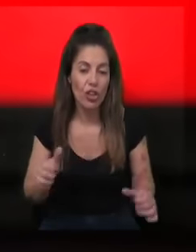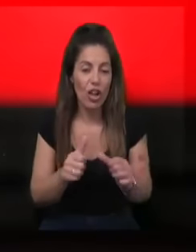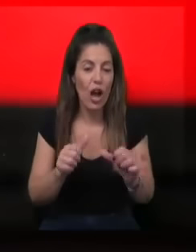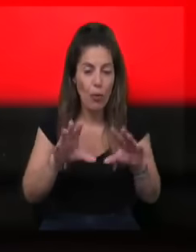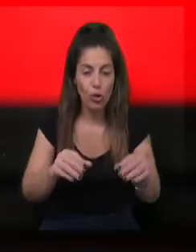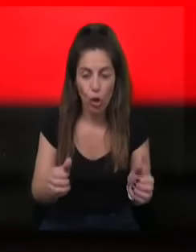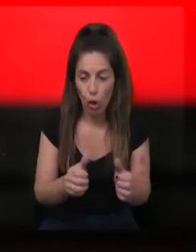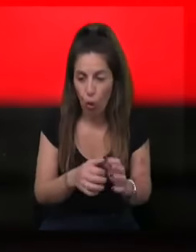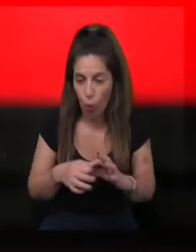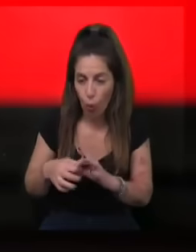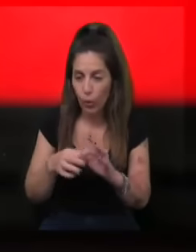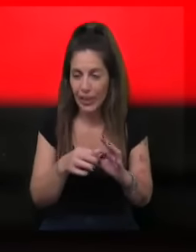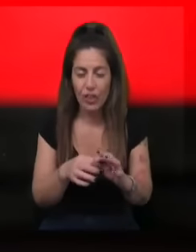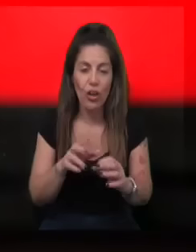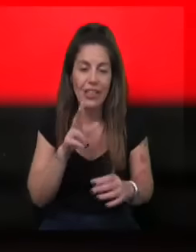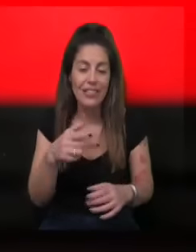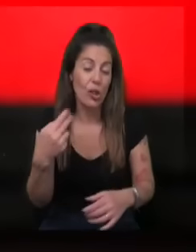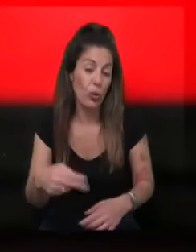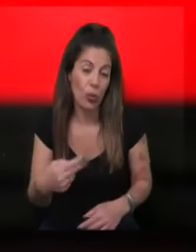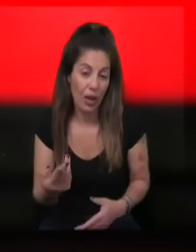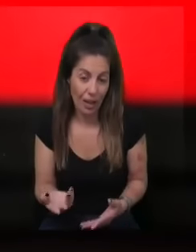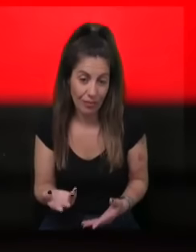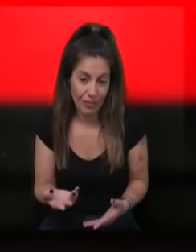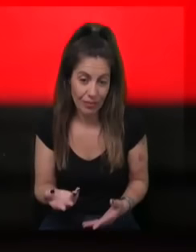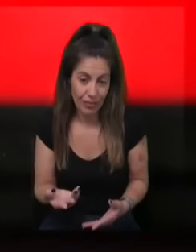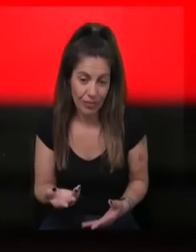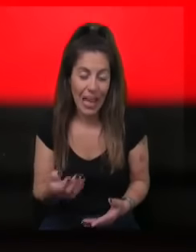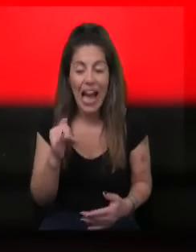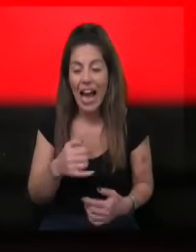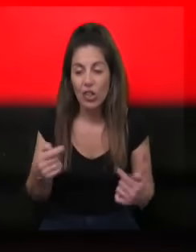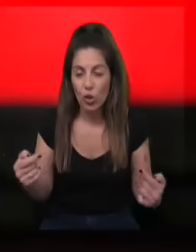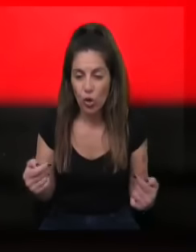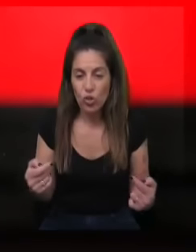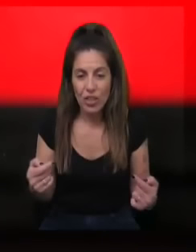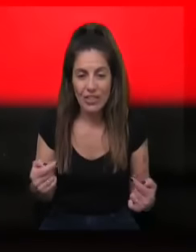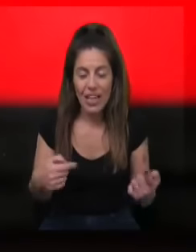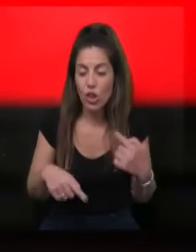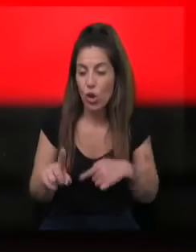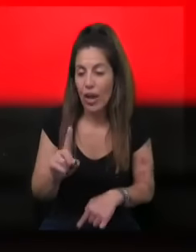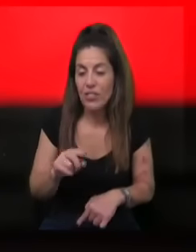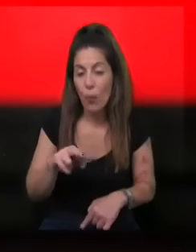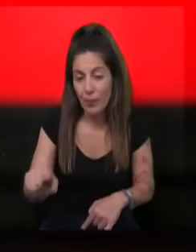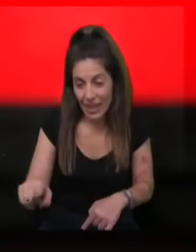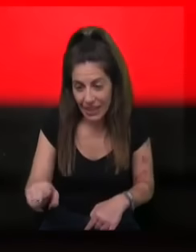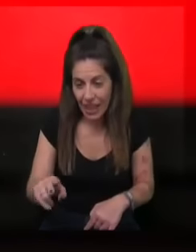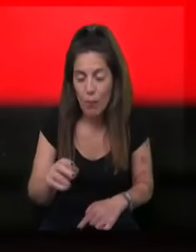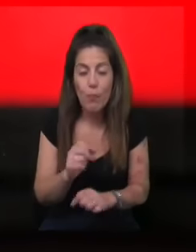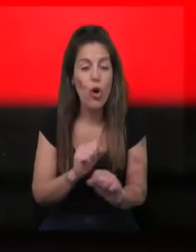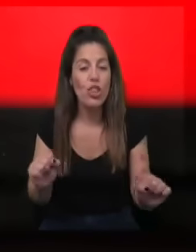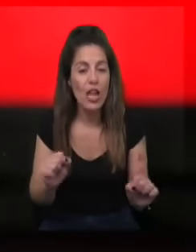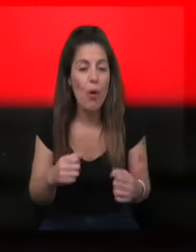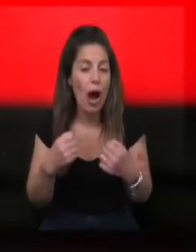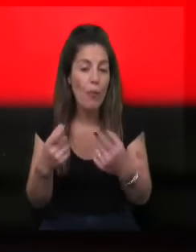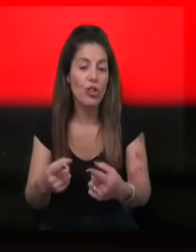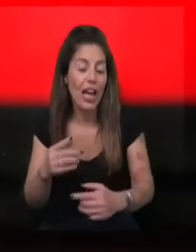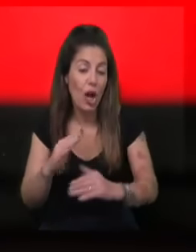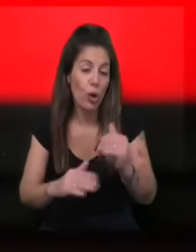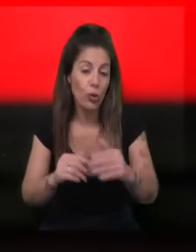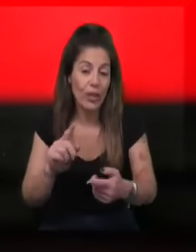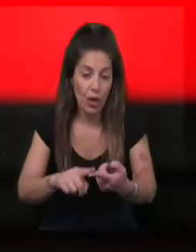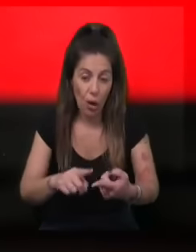juntos Bueno eso es al decir nunca claro entonces hay cosas en todo caso Mientras tanto además podríamos apostar a construir los